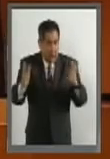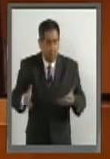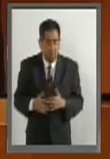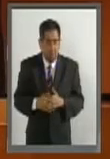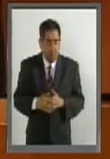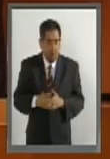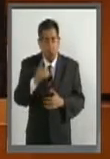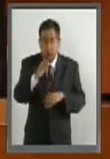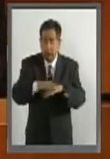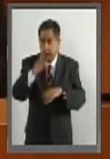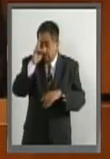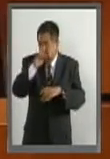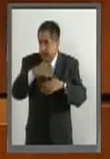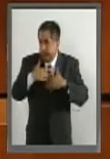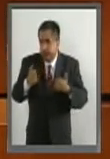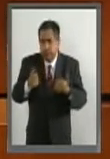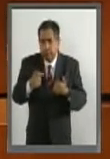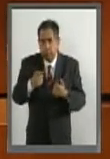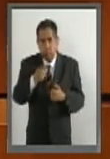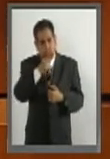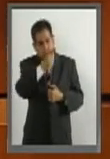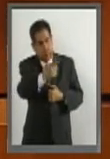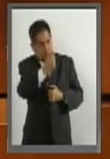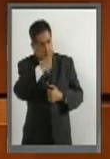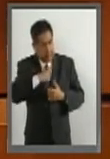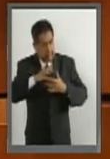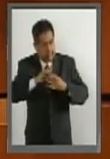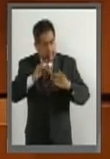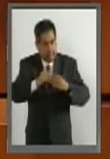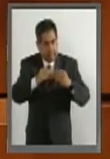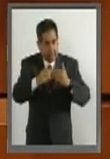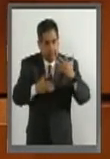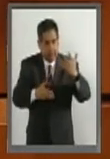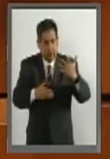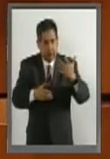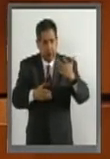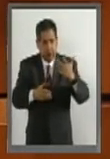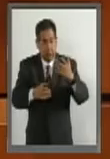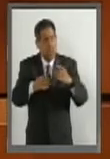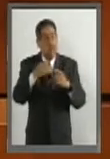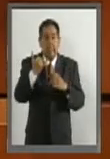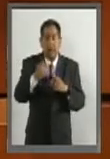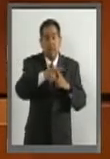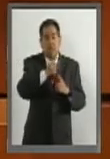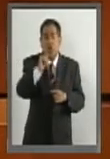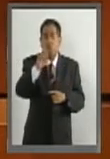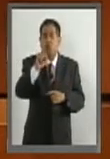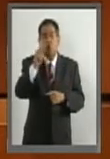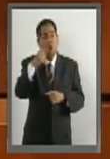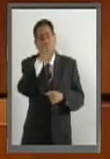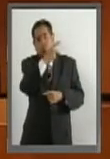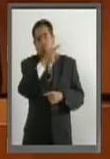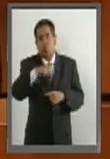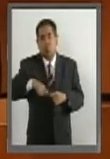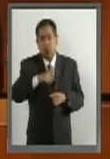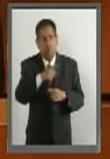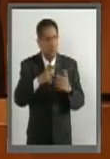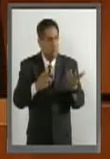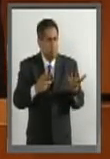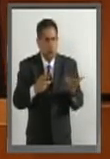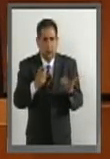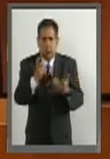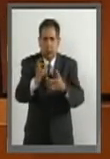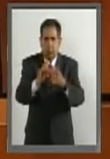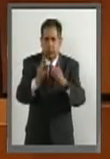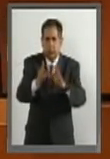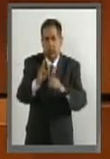Máxime que el planteamiento que hace el Trump y su gobierno, pues es para tocar, y ahí sí